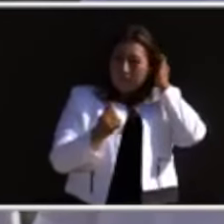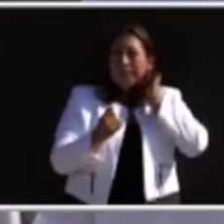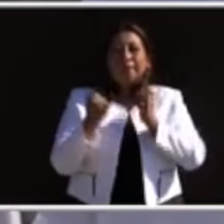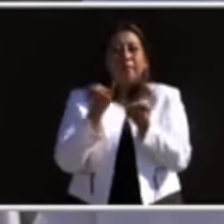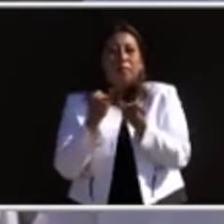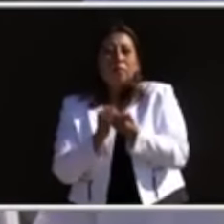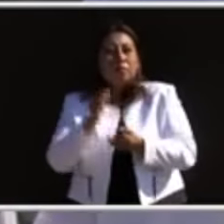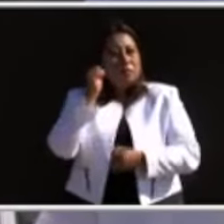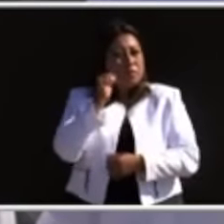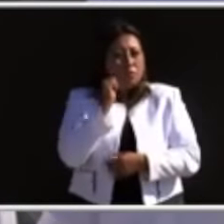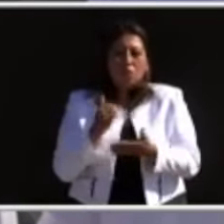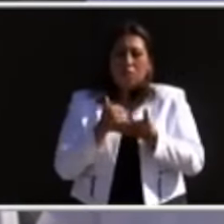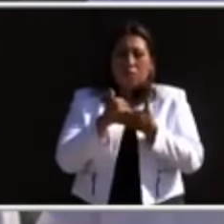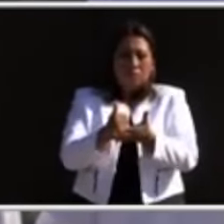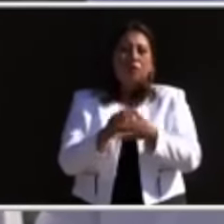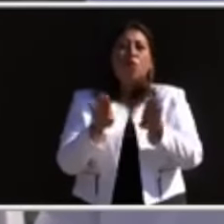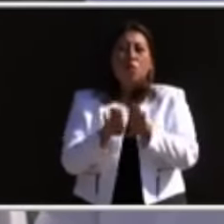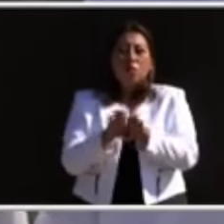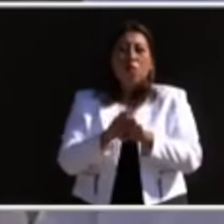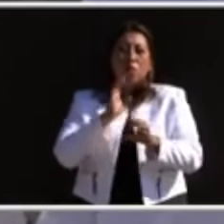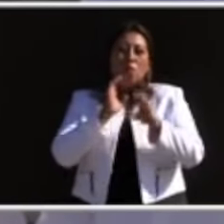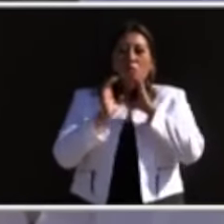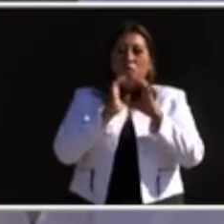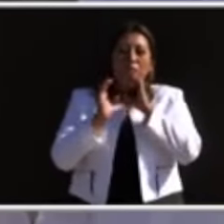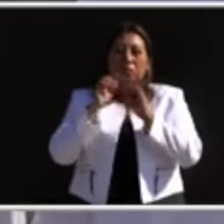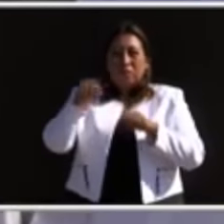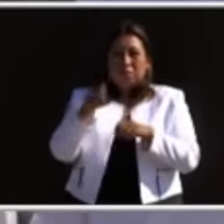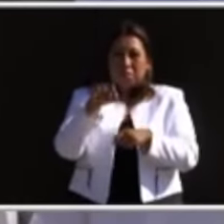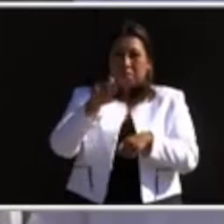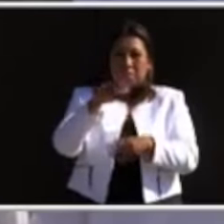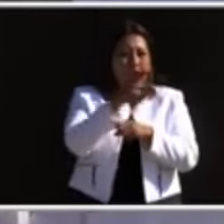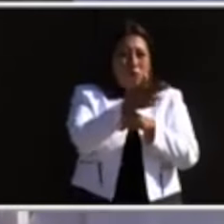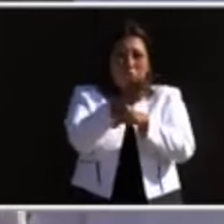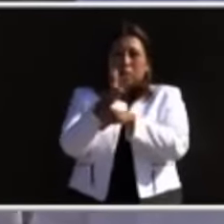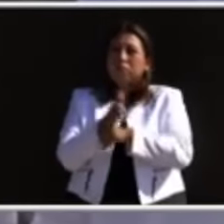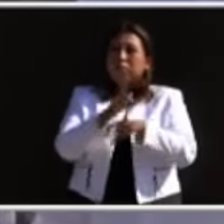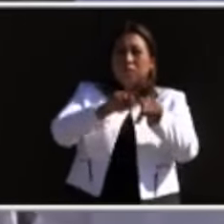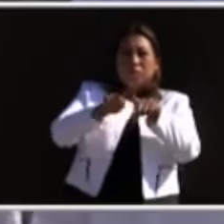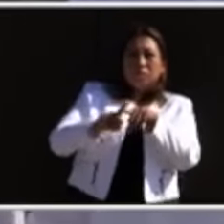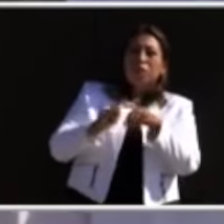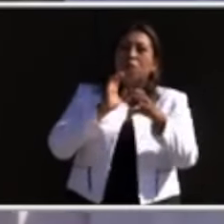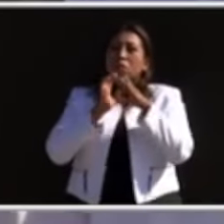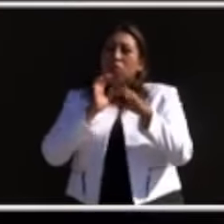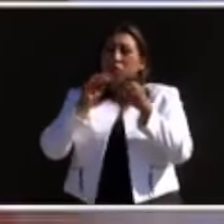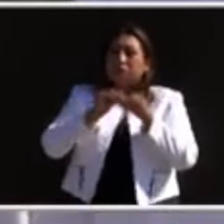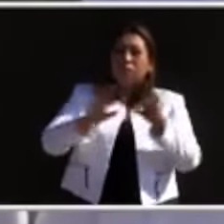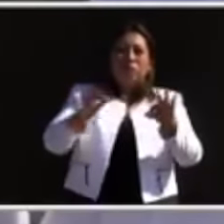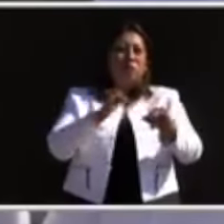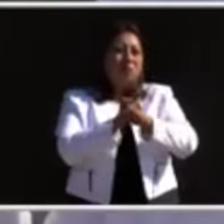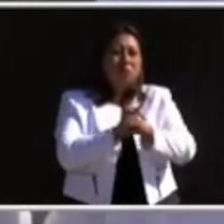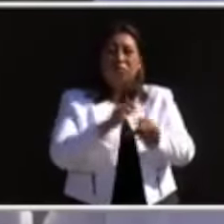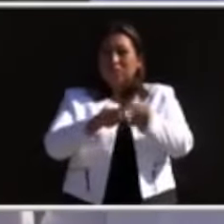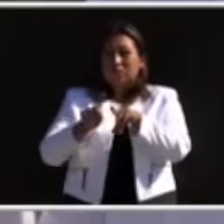Social del Ayuntamiento de Boca del Río y estuvo a cargo de las tareas de comunicación en la campaña